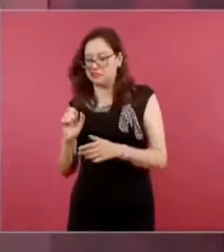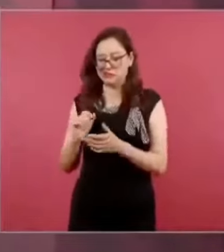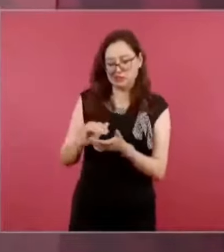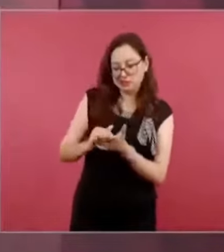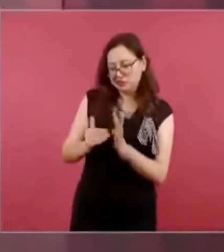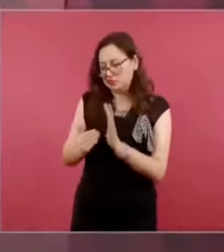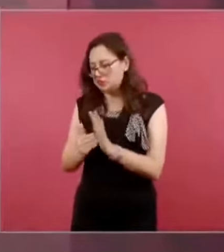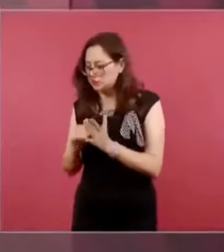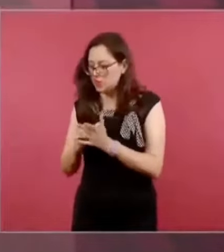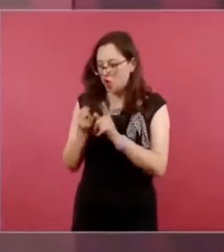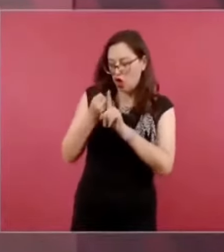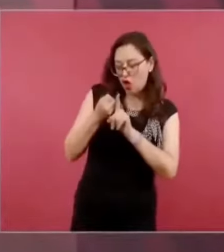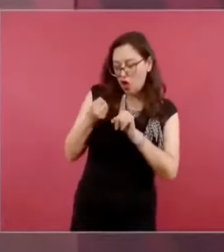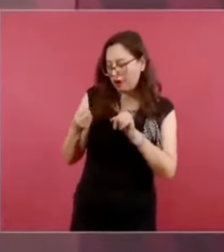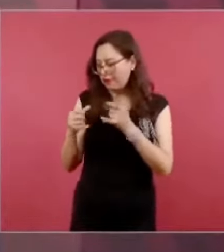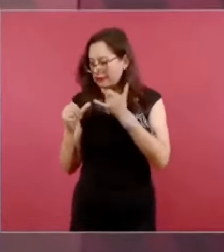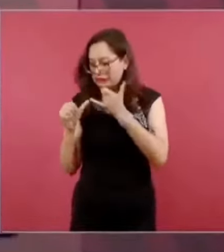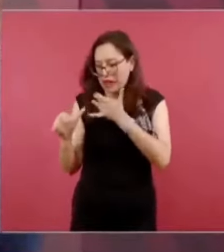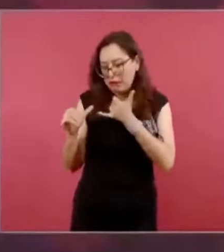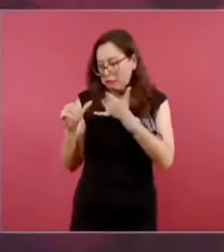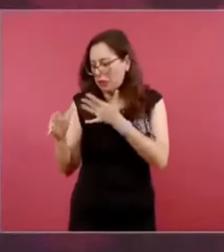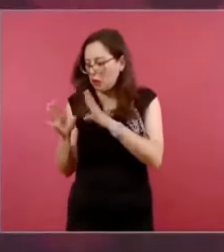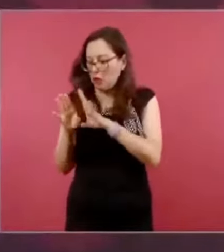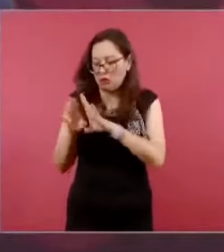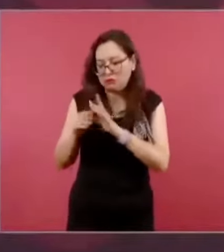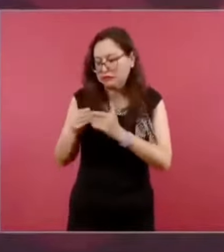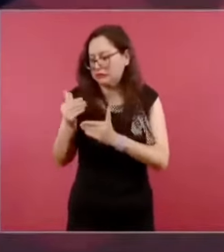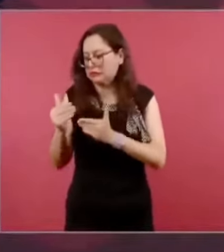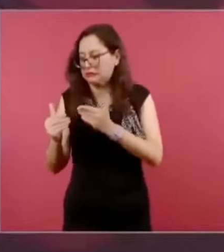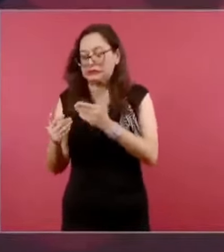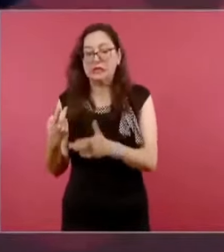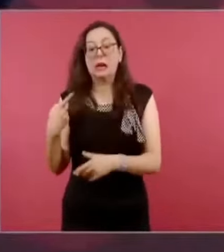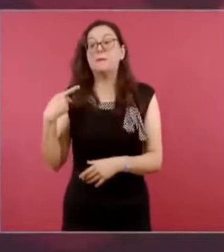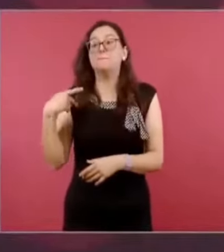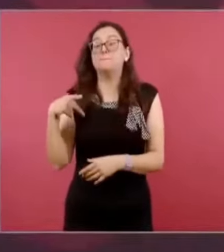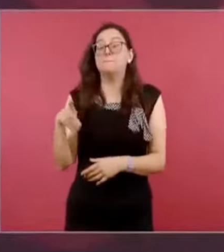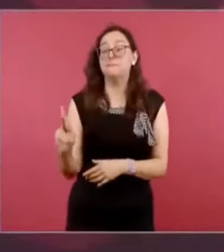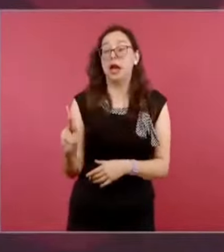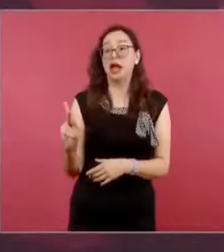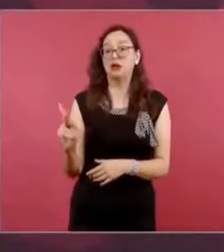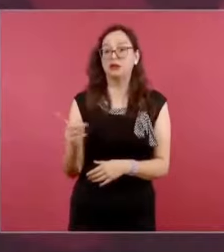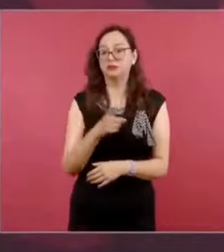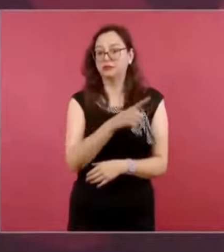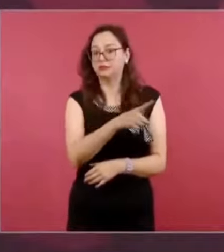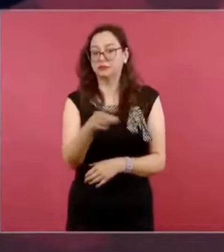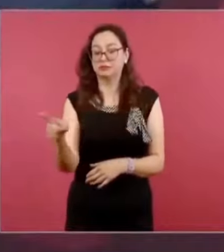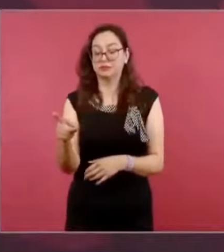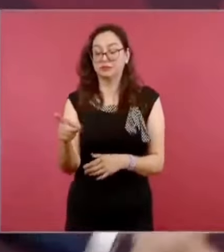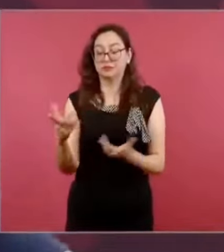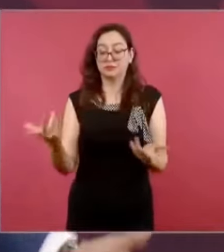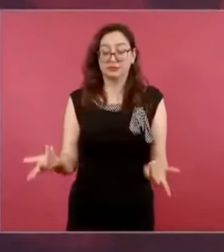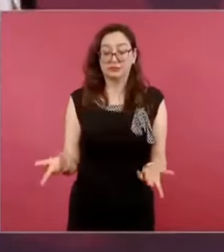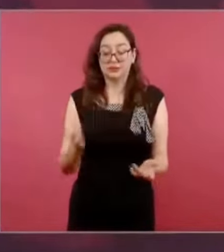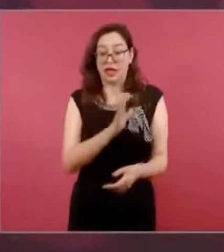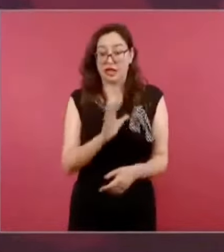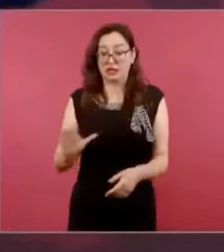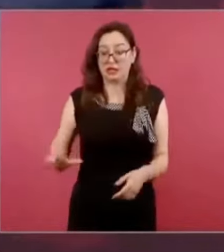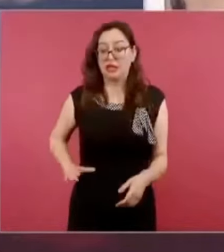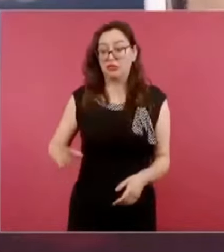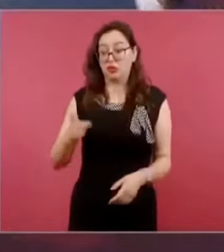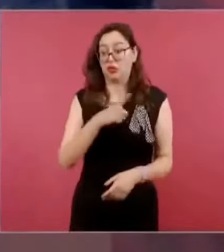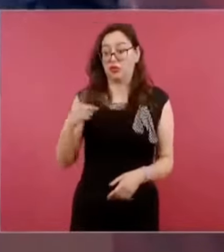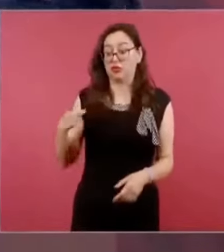que es más una recomendación para todos los que van a debates, a